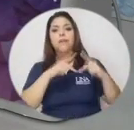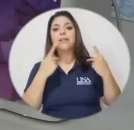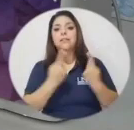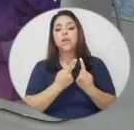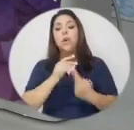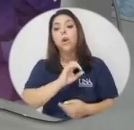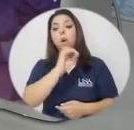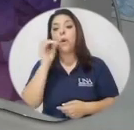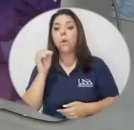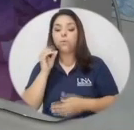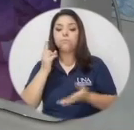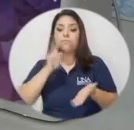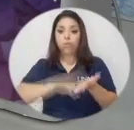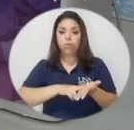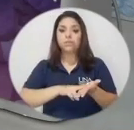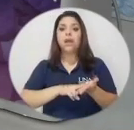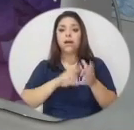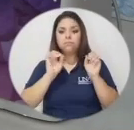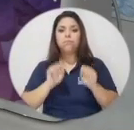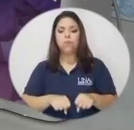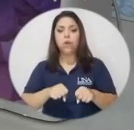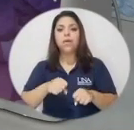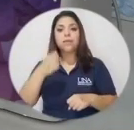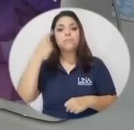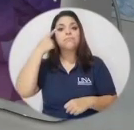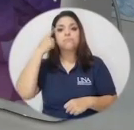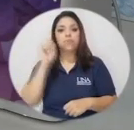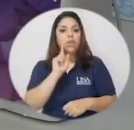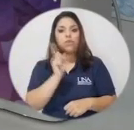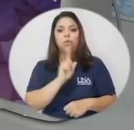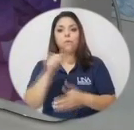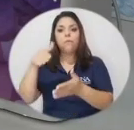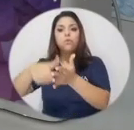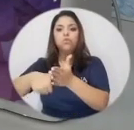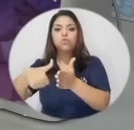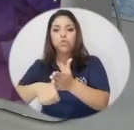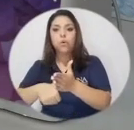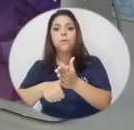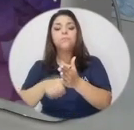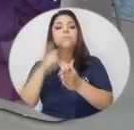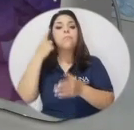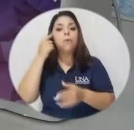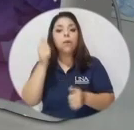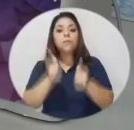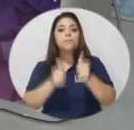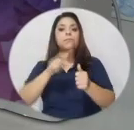multas por separarse de esa obligación de votar por el candidato de su partido.